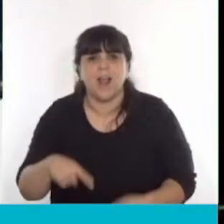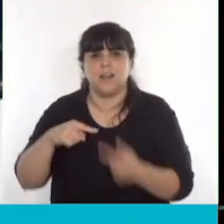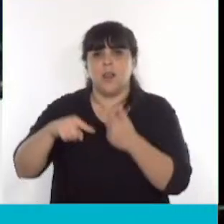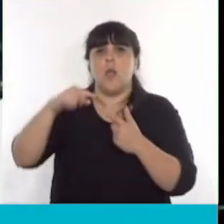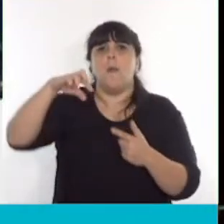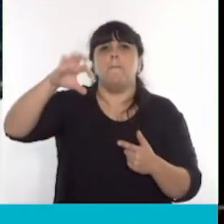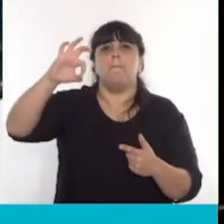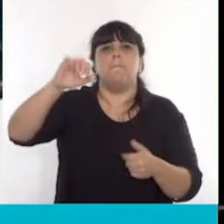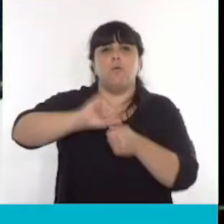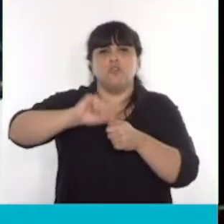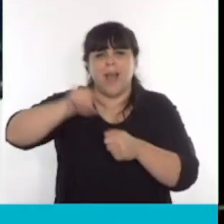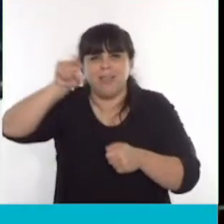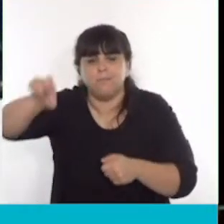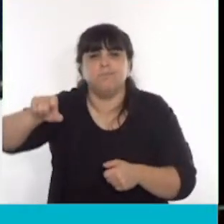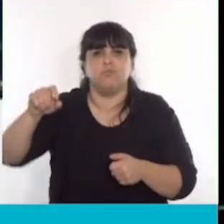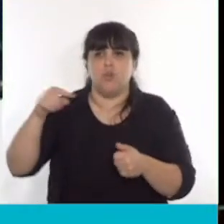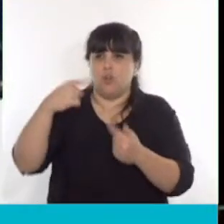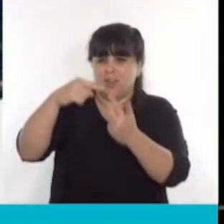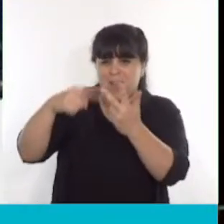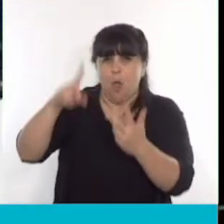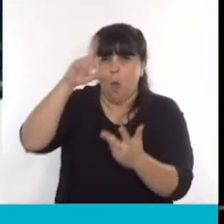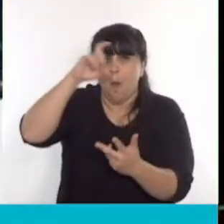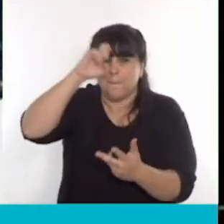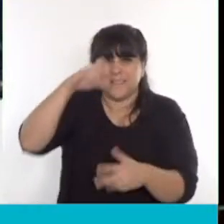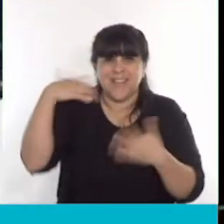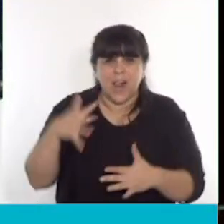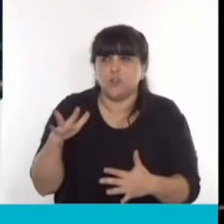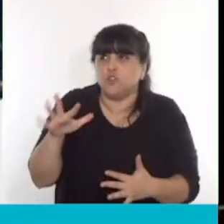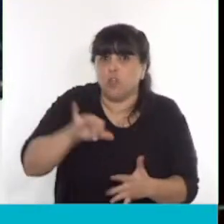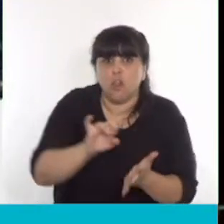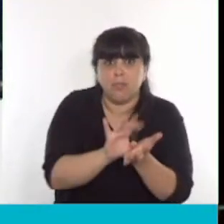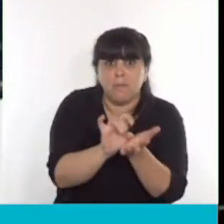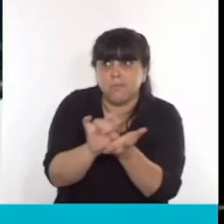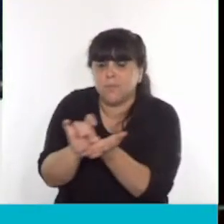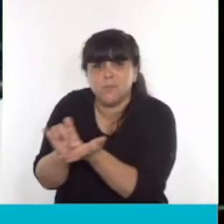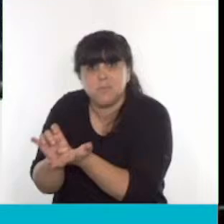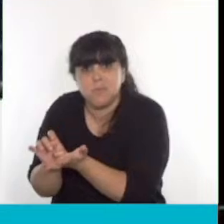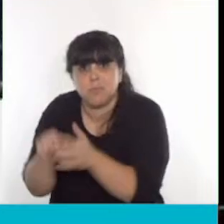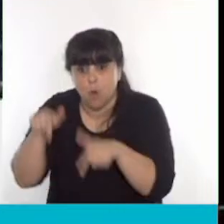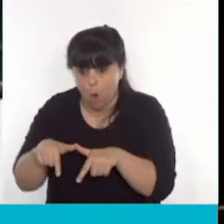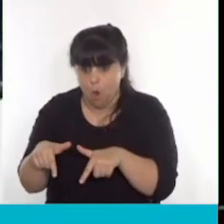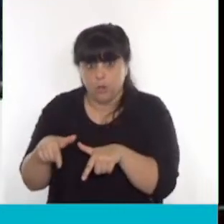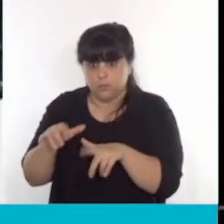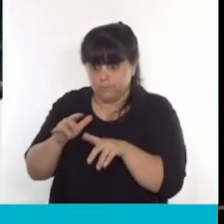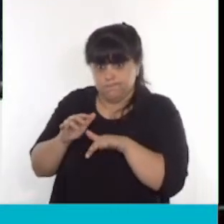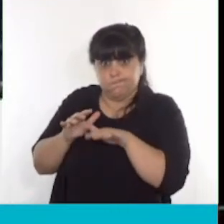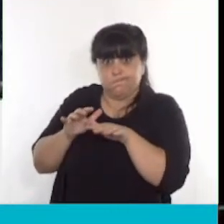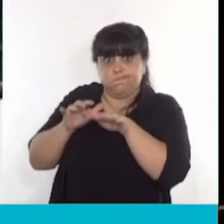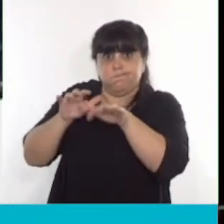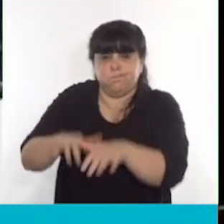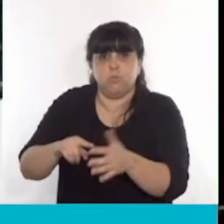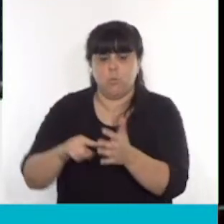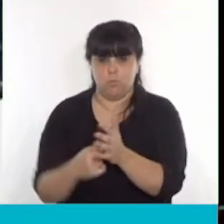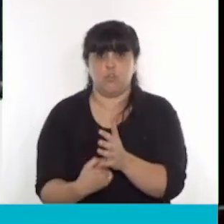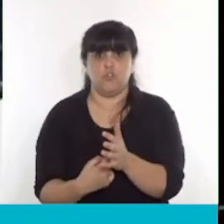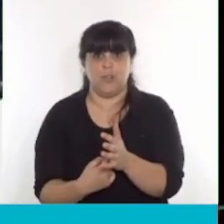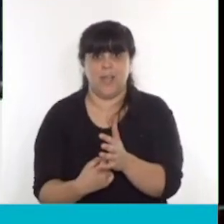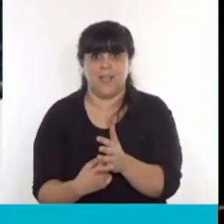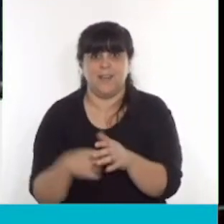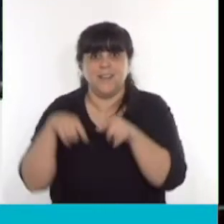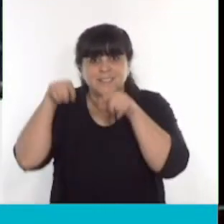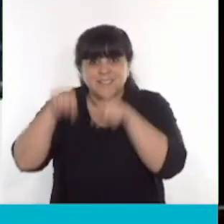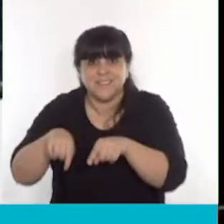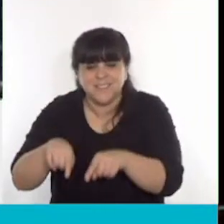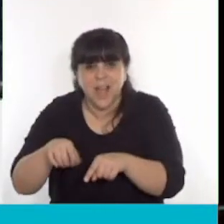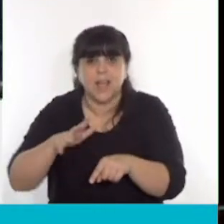nuevamente enfrentando despidos en estos días. Hoy hubo una enorme marcha en la capital federal por parte de los trabajadores